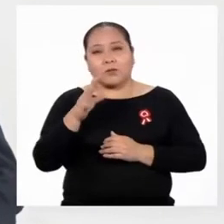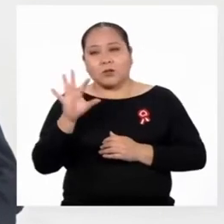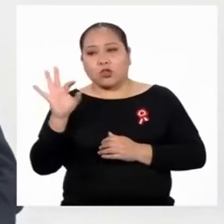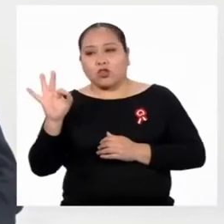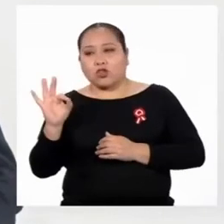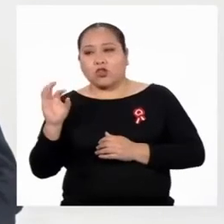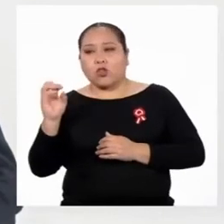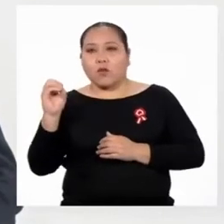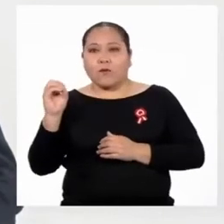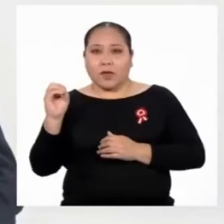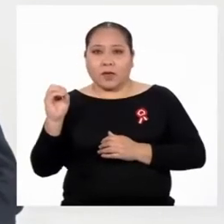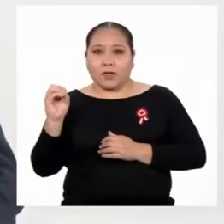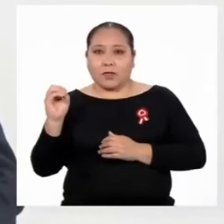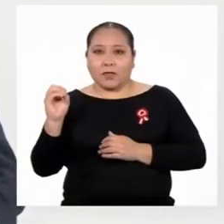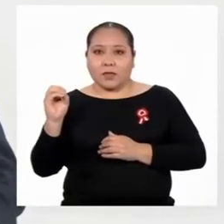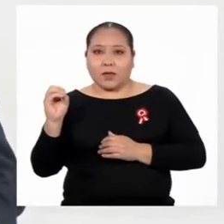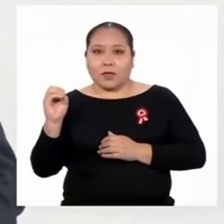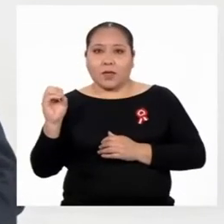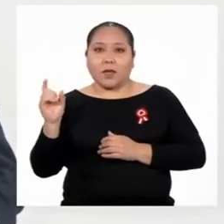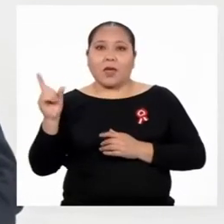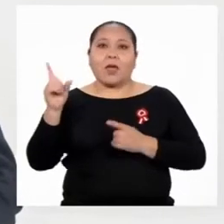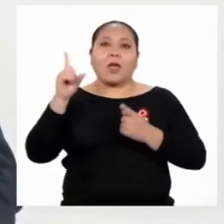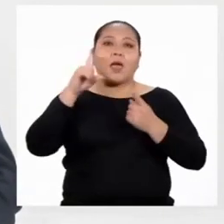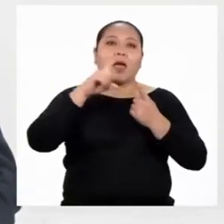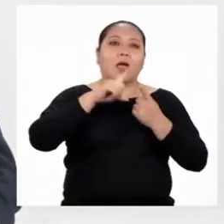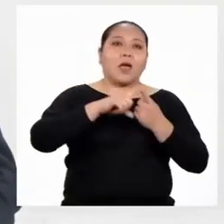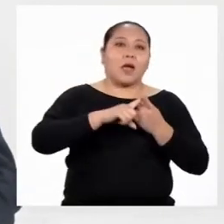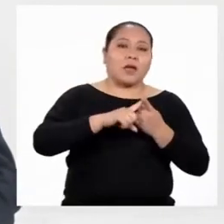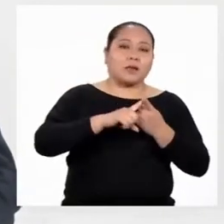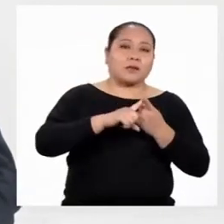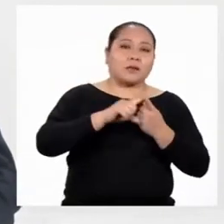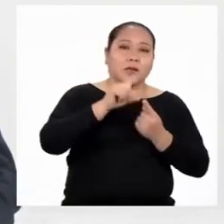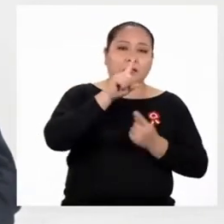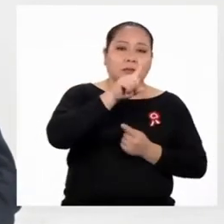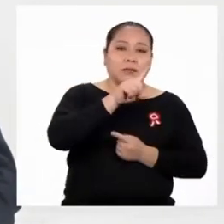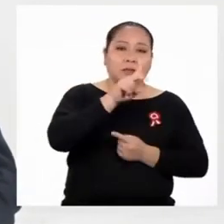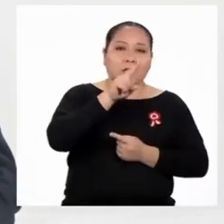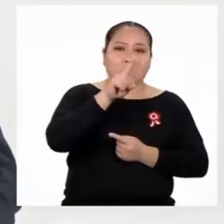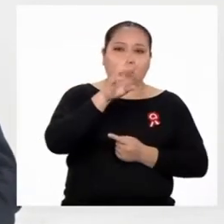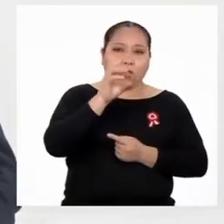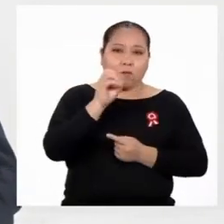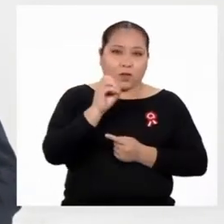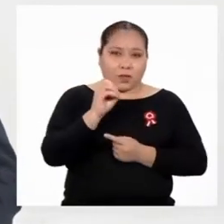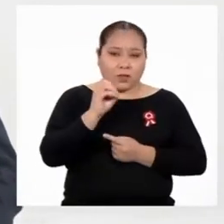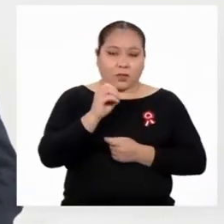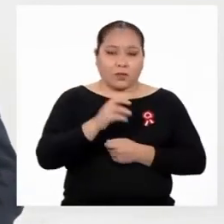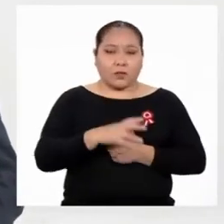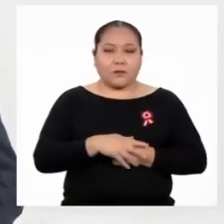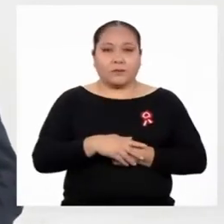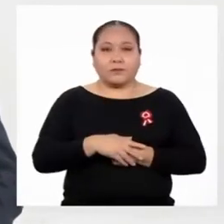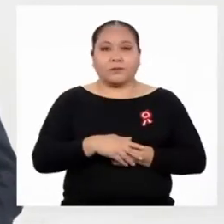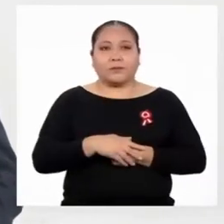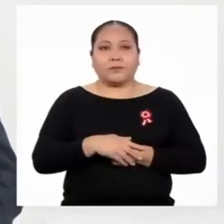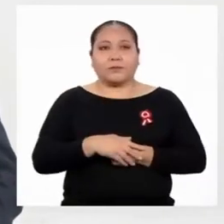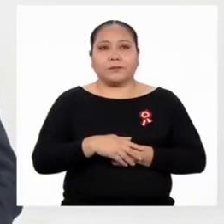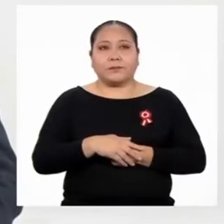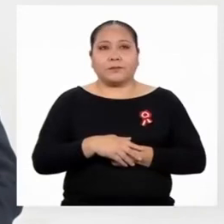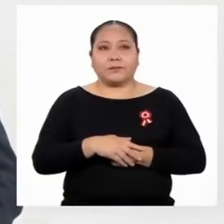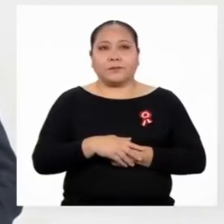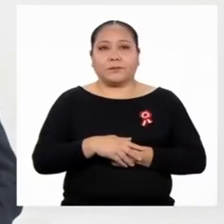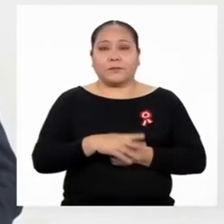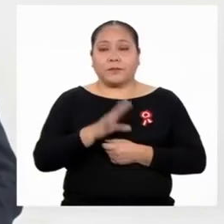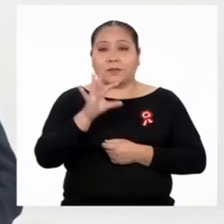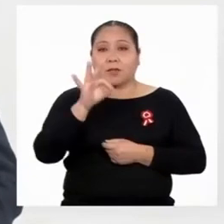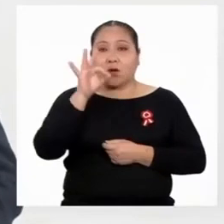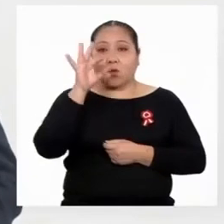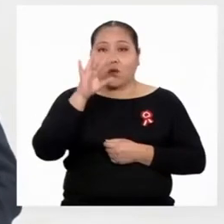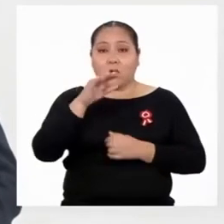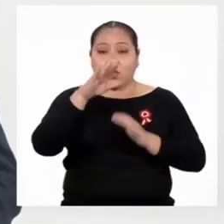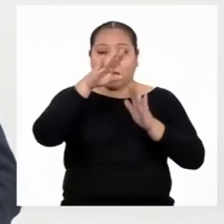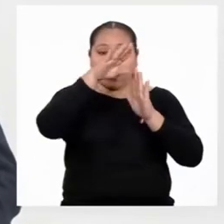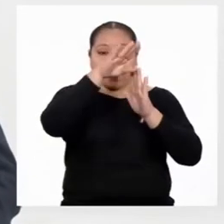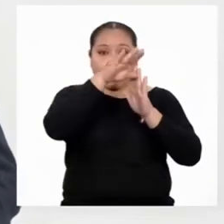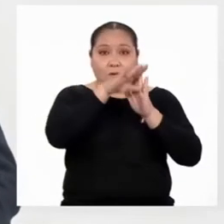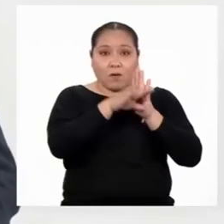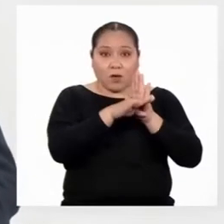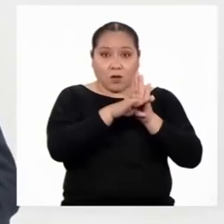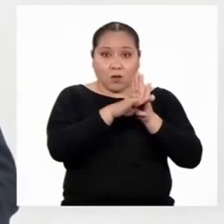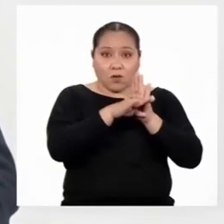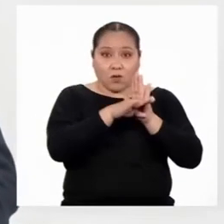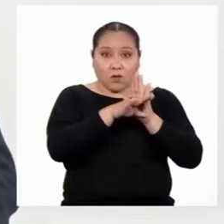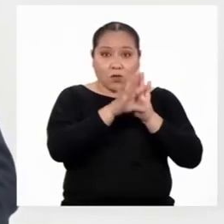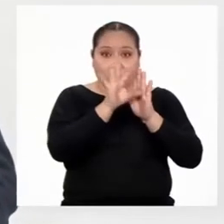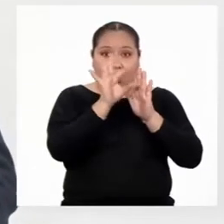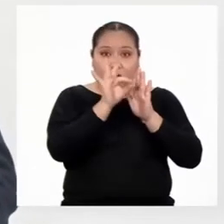90 milímetros de mercurio a 120 milímetros de mercurio. Si se encuentra por debajo del valor de